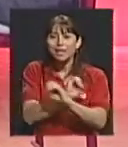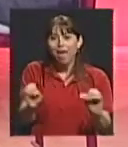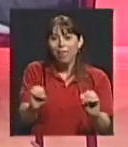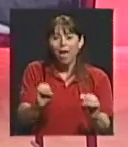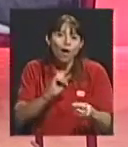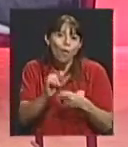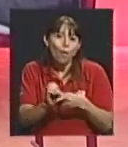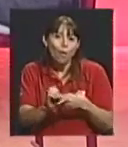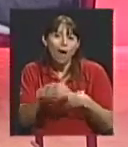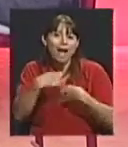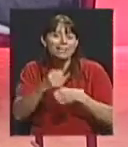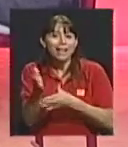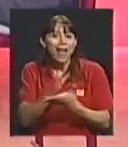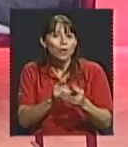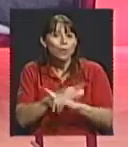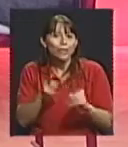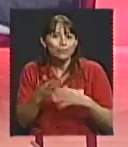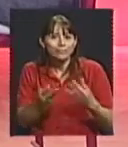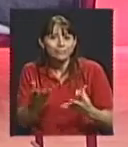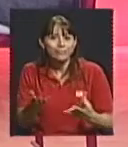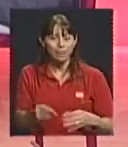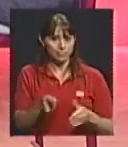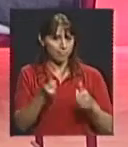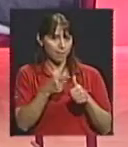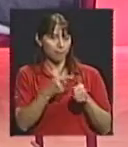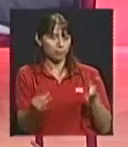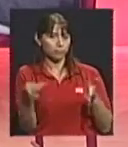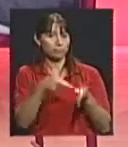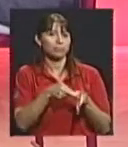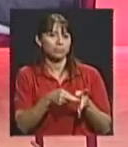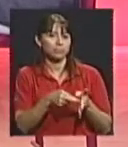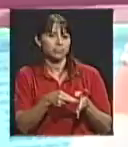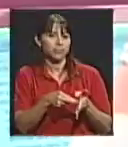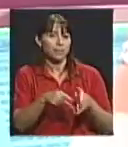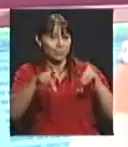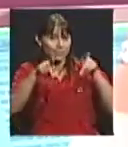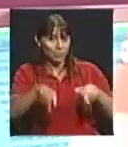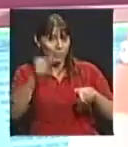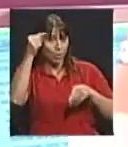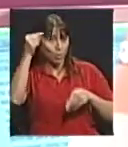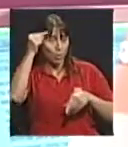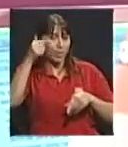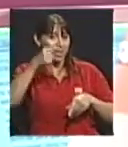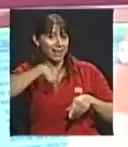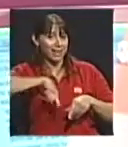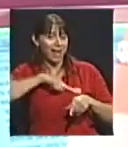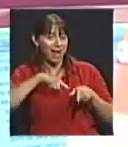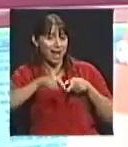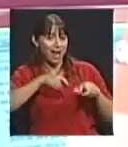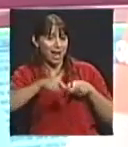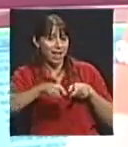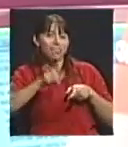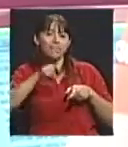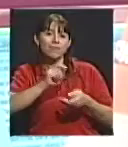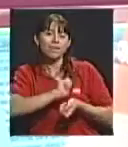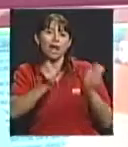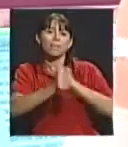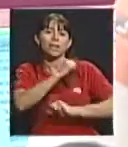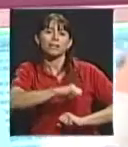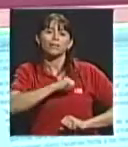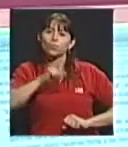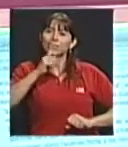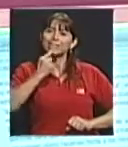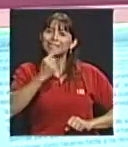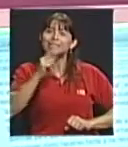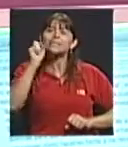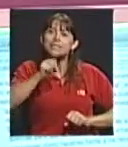algo pero parece estado paralelo primero que nada reiterando quienes Nos gobiernan tienen que cambiar de actitud y decir que sí pueden gobernar